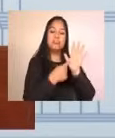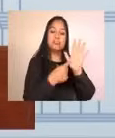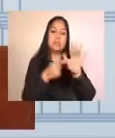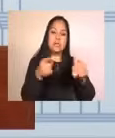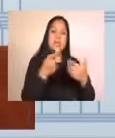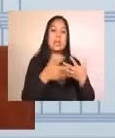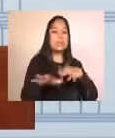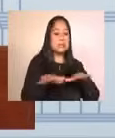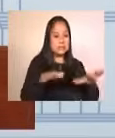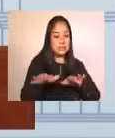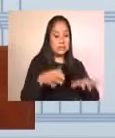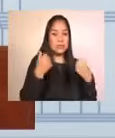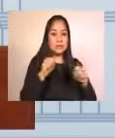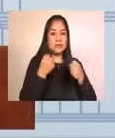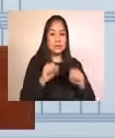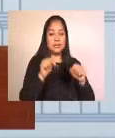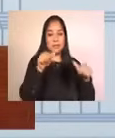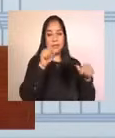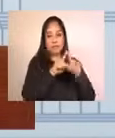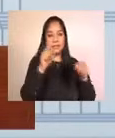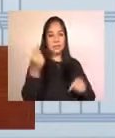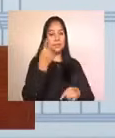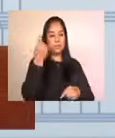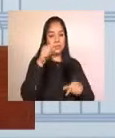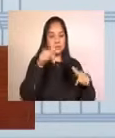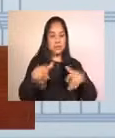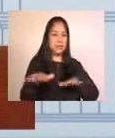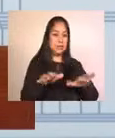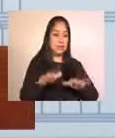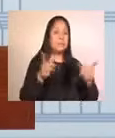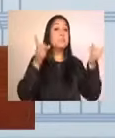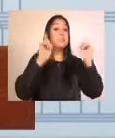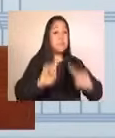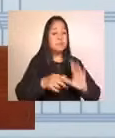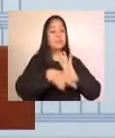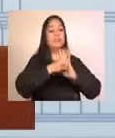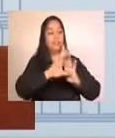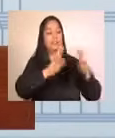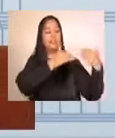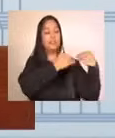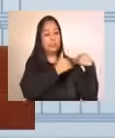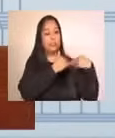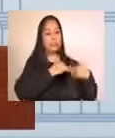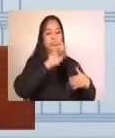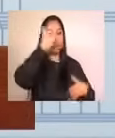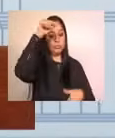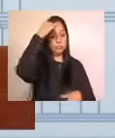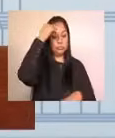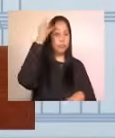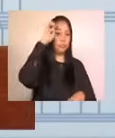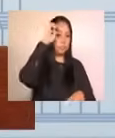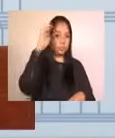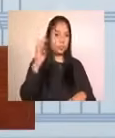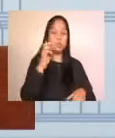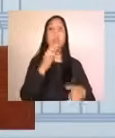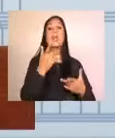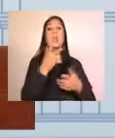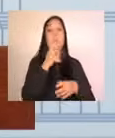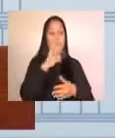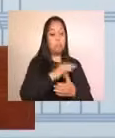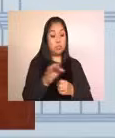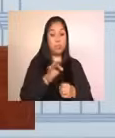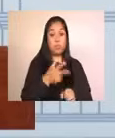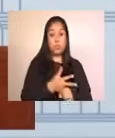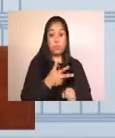alrededor de este importante evento, pero reiterar el compromiso del gobierno por el pueblo de Guatemala